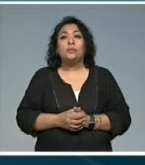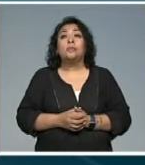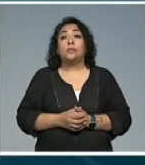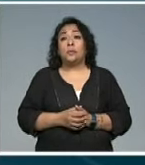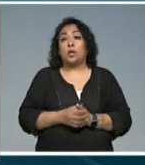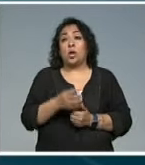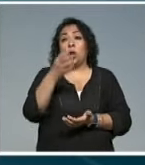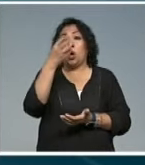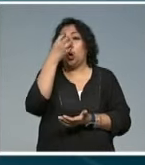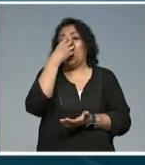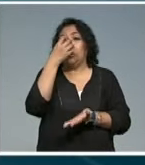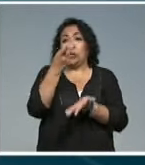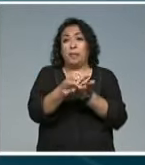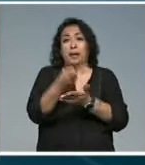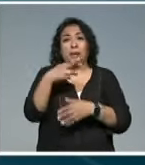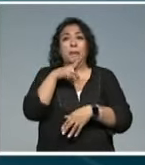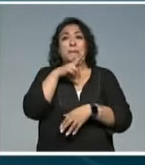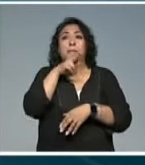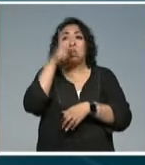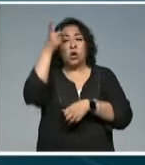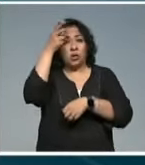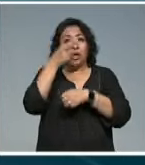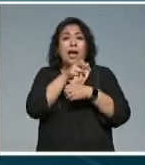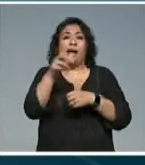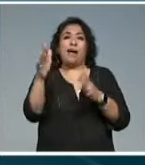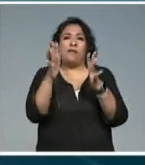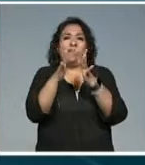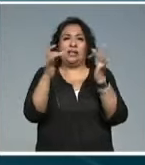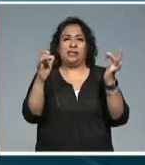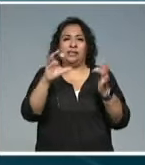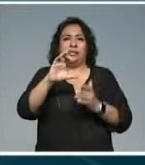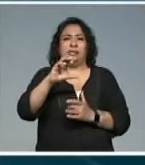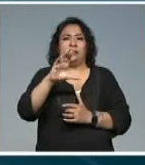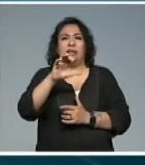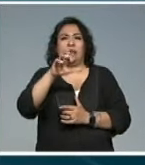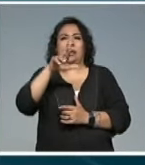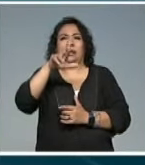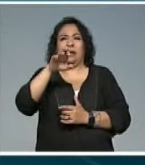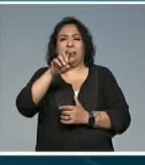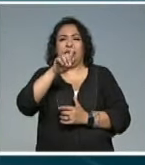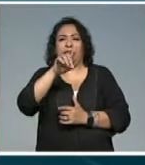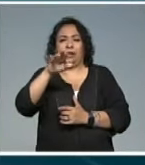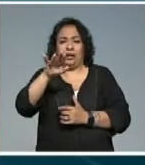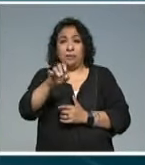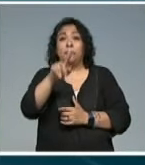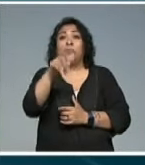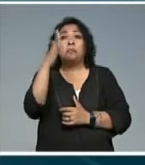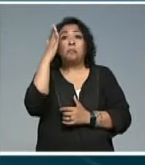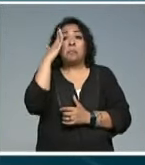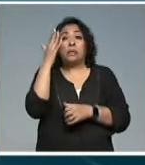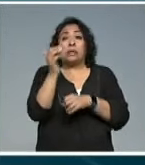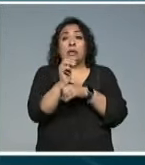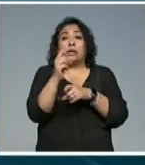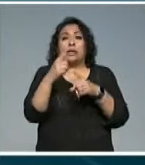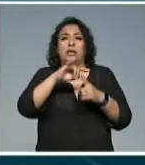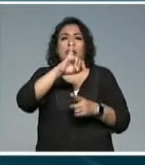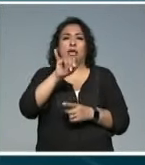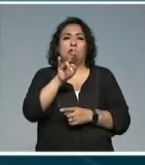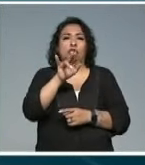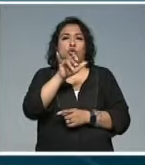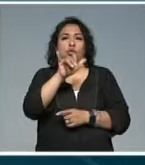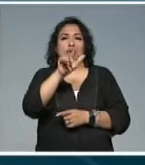El Oso de Plata a la mejor dirección fue para la francesa Claire Denis por Abeja Mou en A Chaque Nemo, protagonizada por Juliette